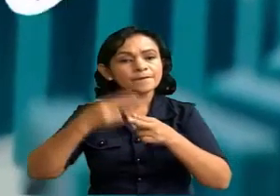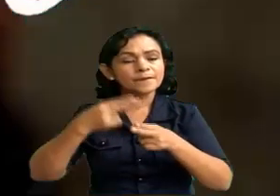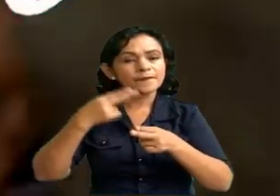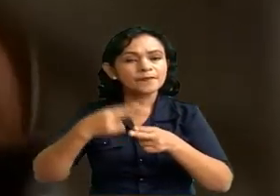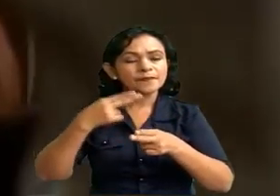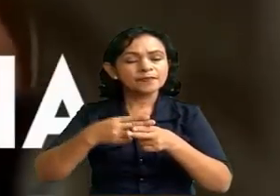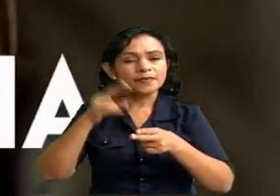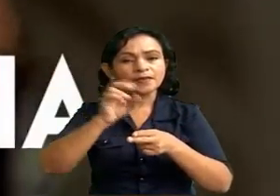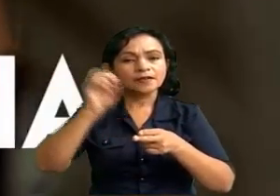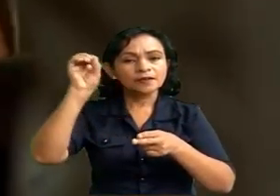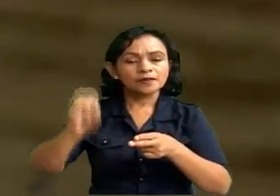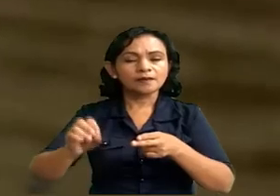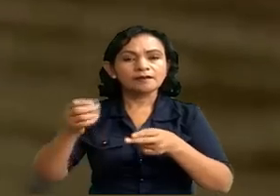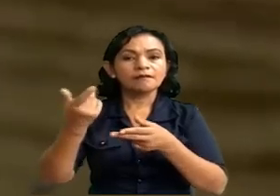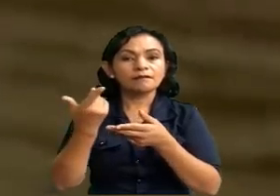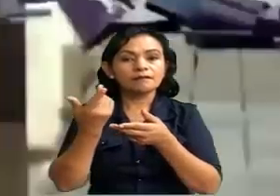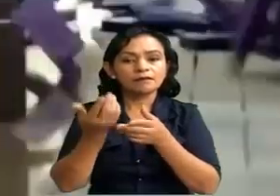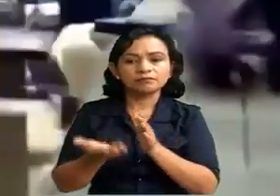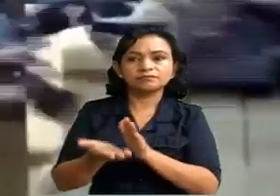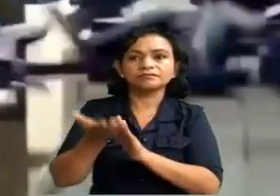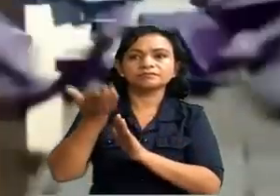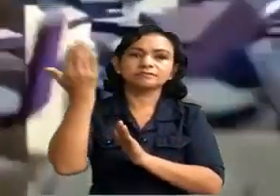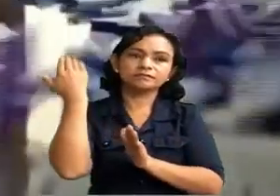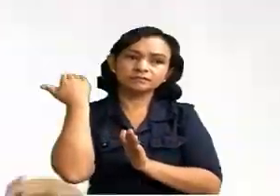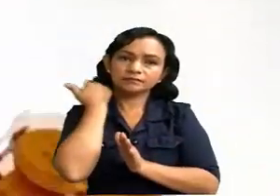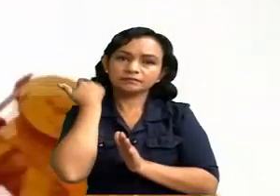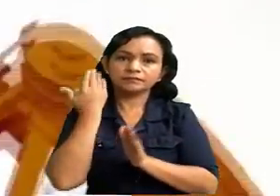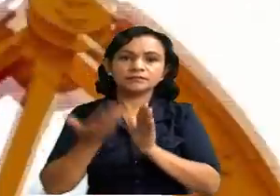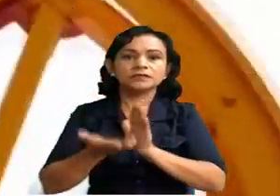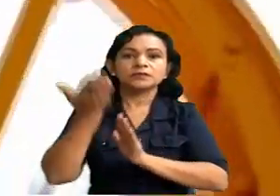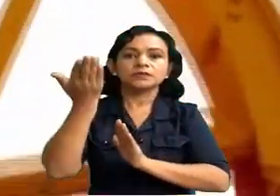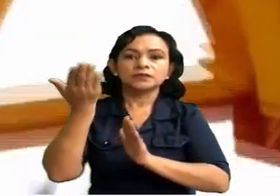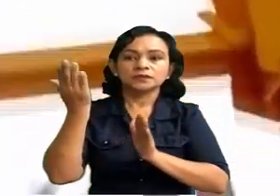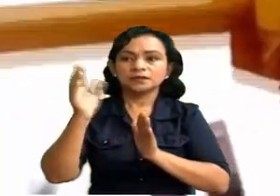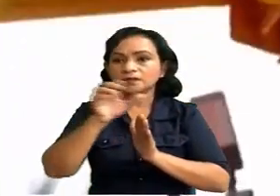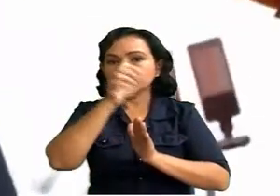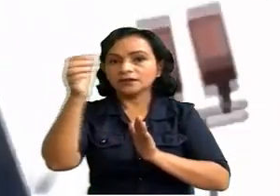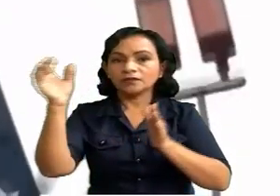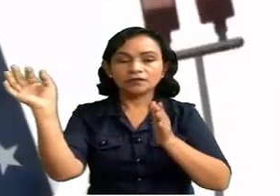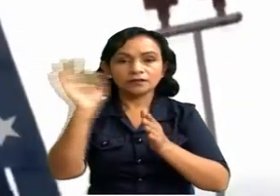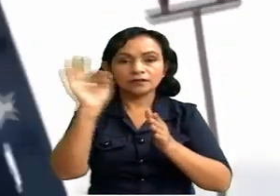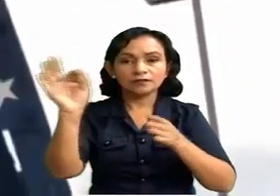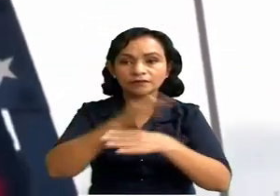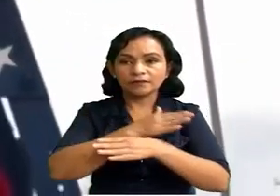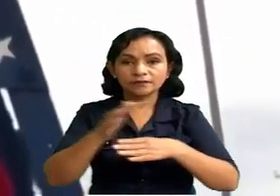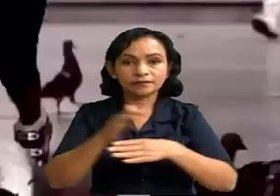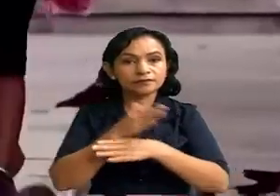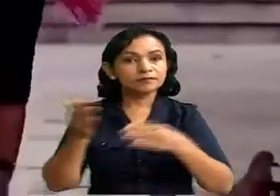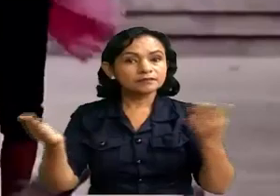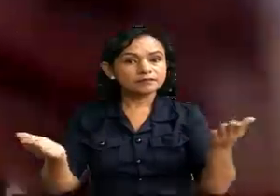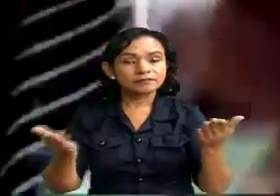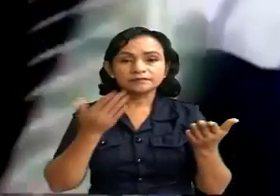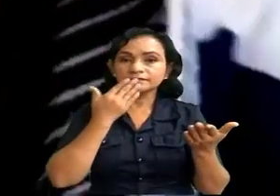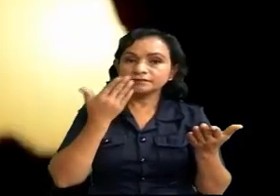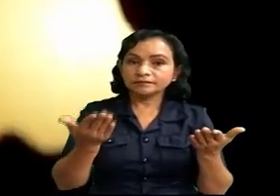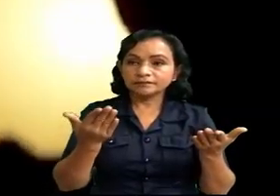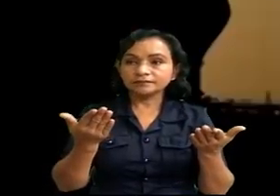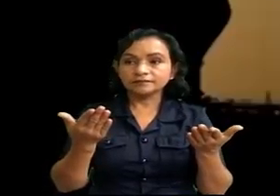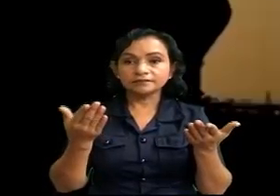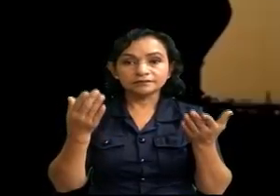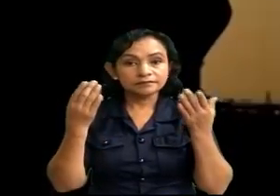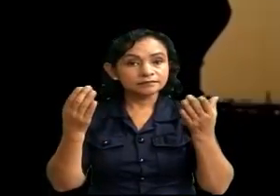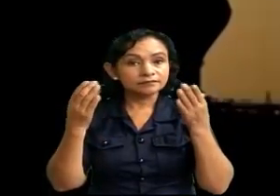el impuesto a las ganancias exorbitantes, entre otras medidas. Bueno, producto de